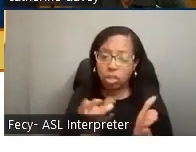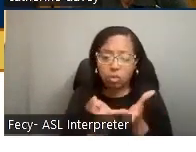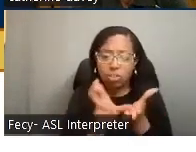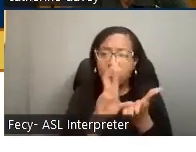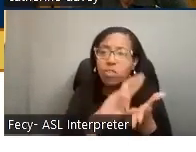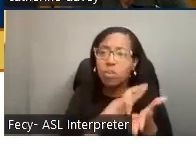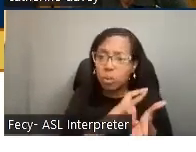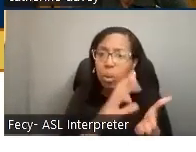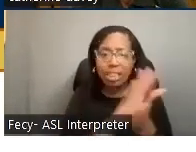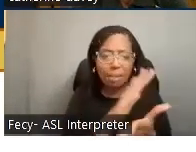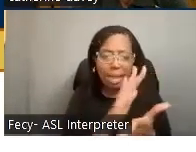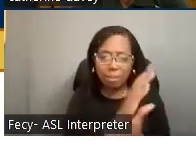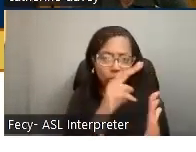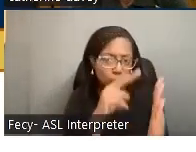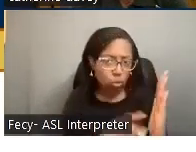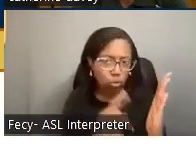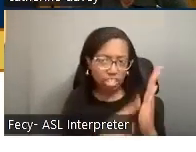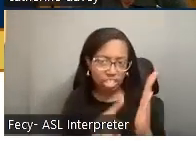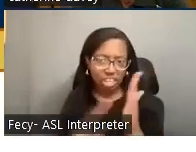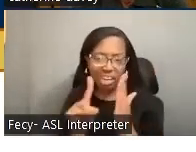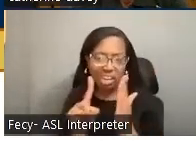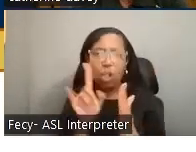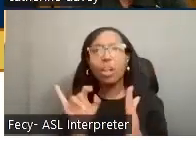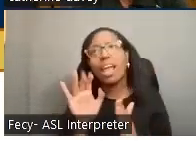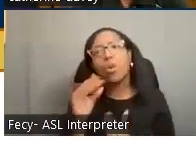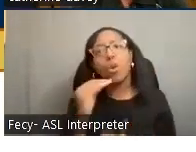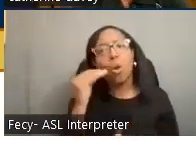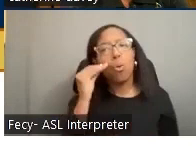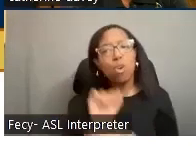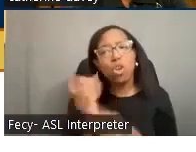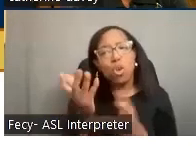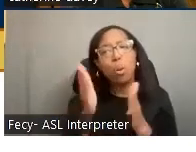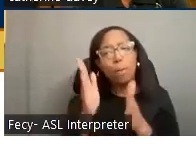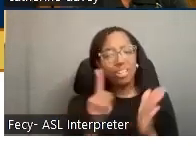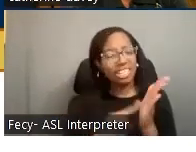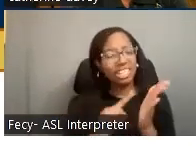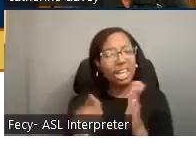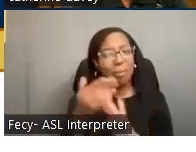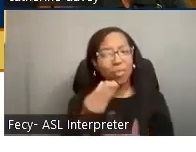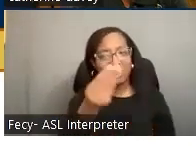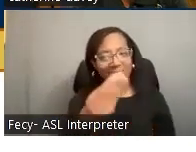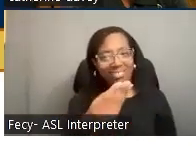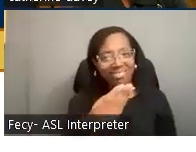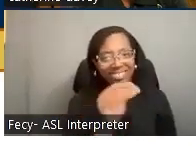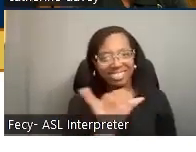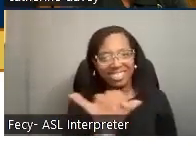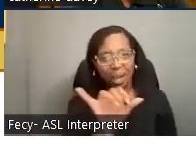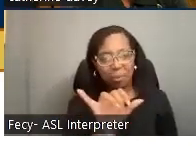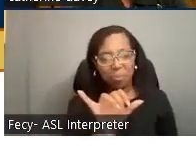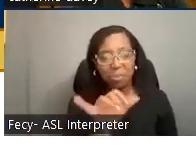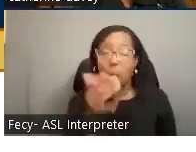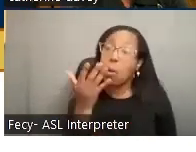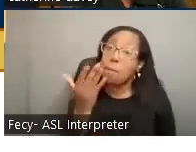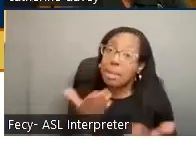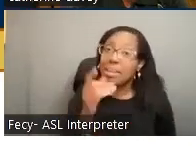de entregarlo a las cortes. Esto es lo que yo llamo, necesito que alguien mire mi tarea antes de entregarla. O necesito